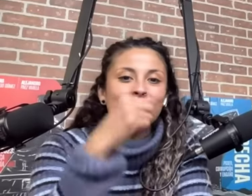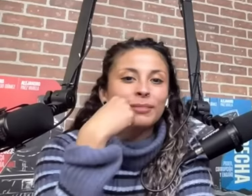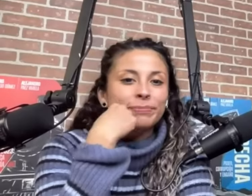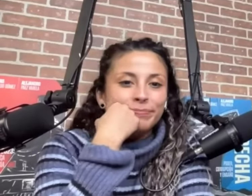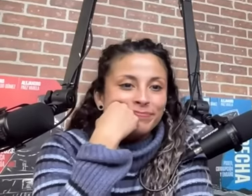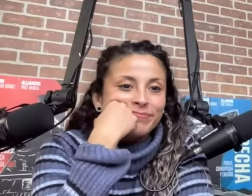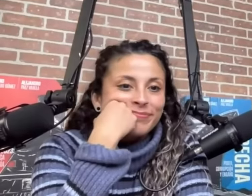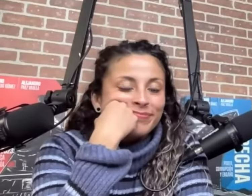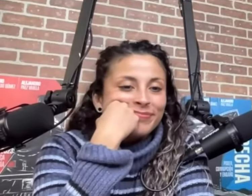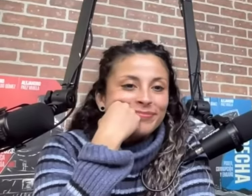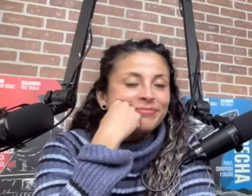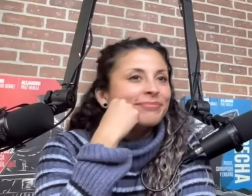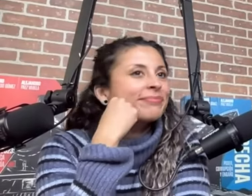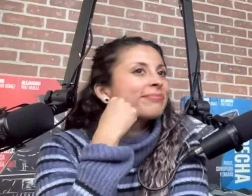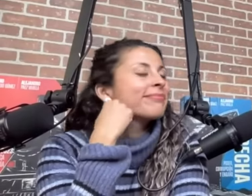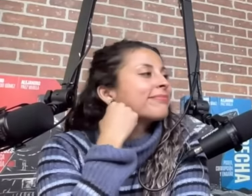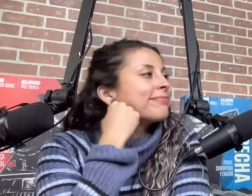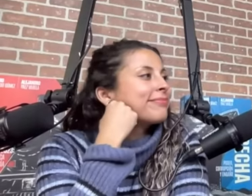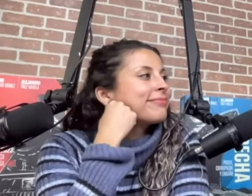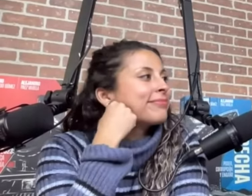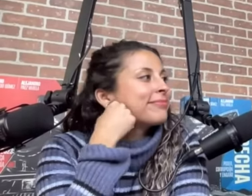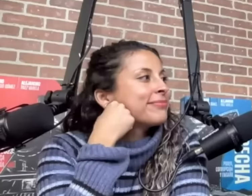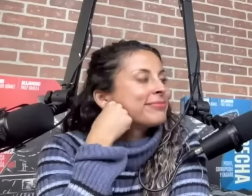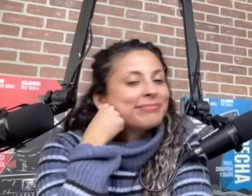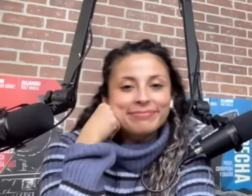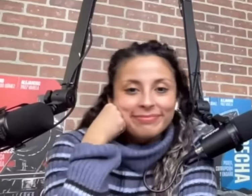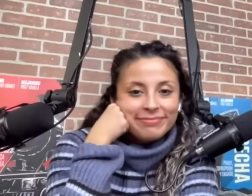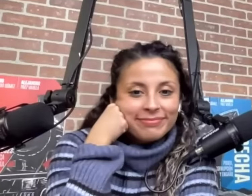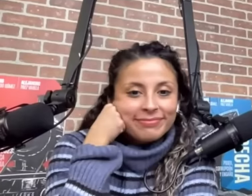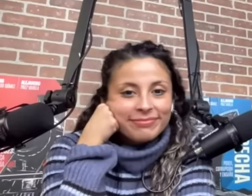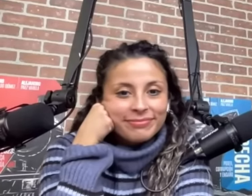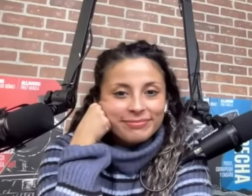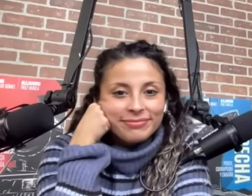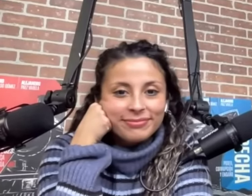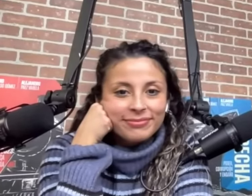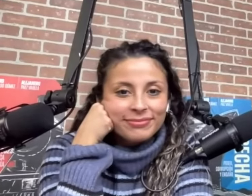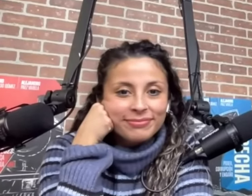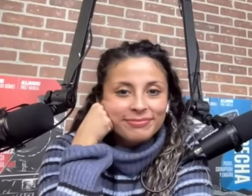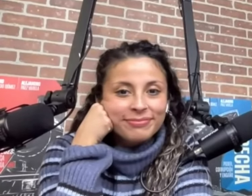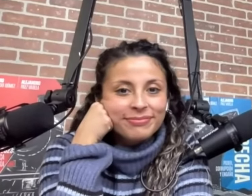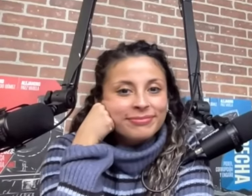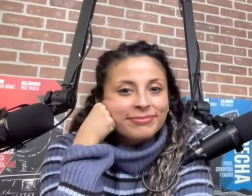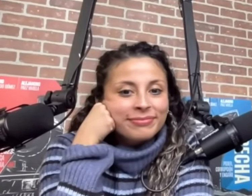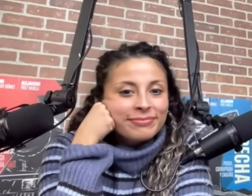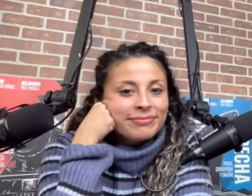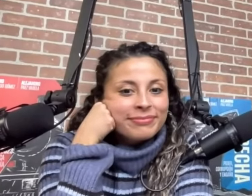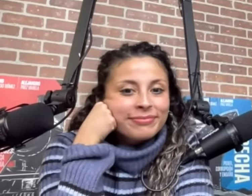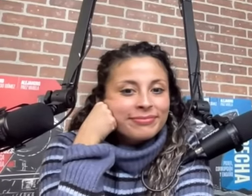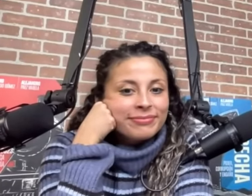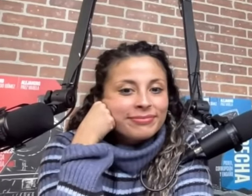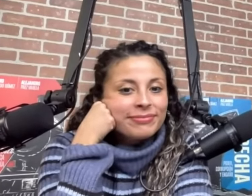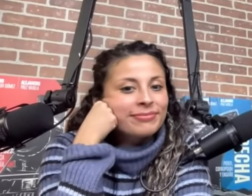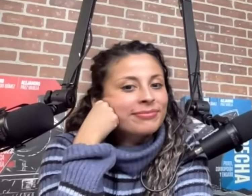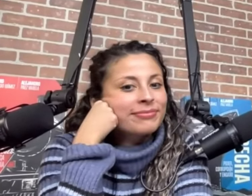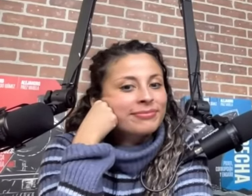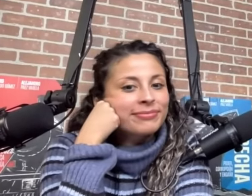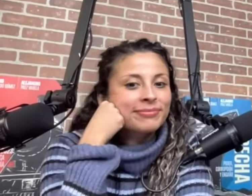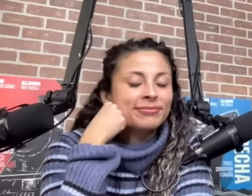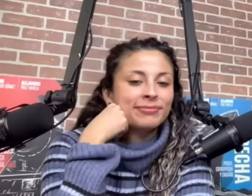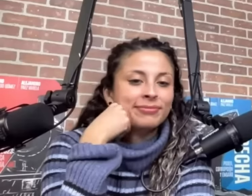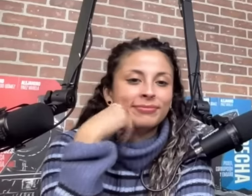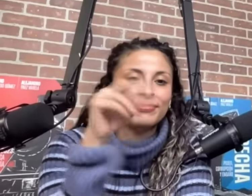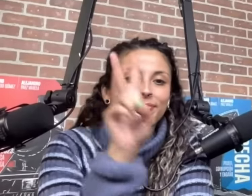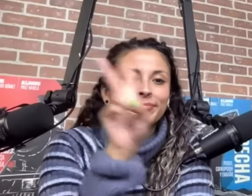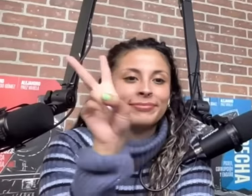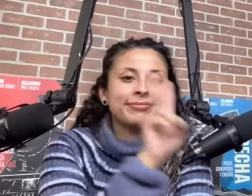mira ya conoces la dinámica así Que suelten las preguntas para erendira Quintero en esta ocasión que pues si hubo muchos likes